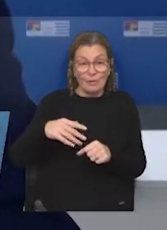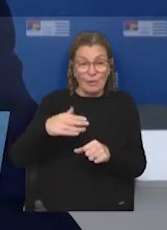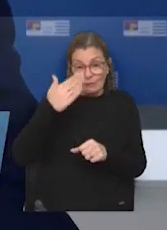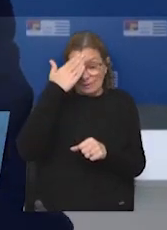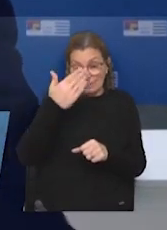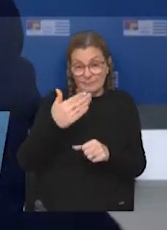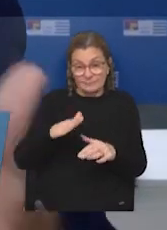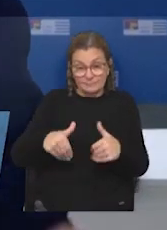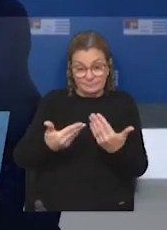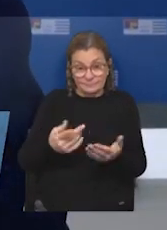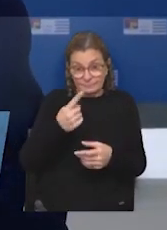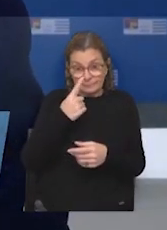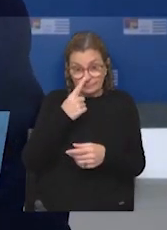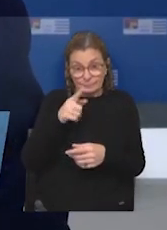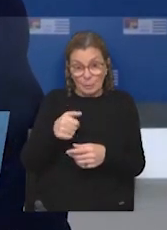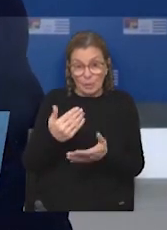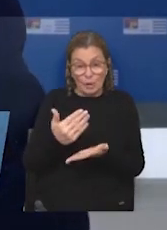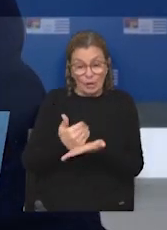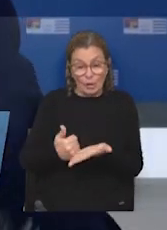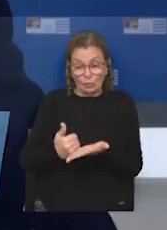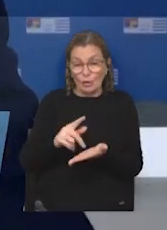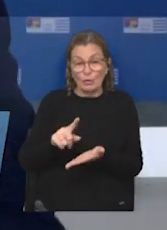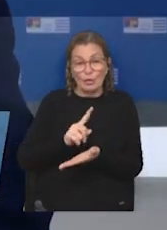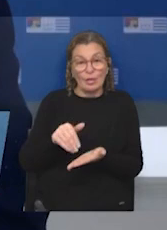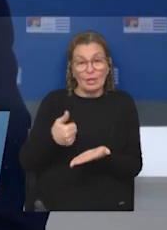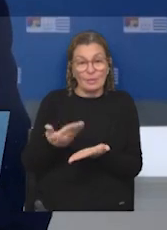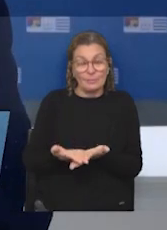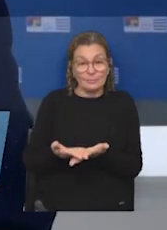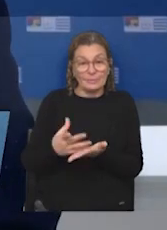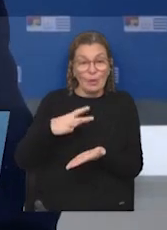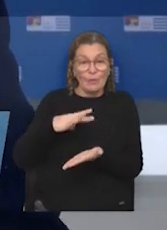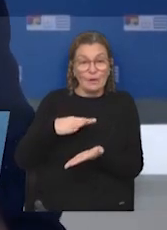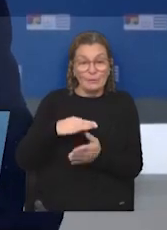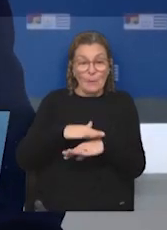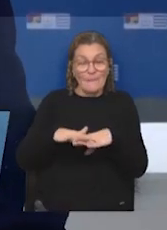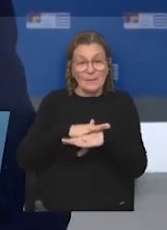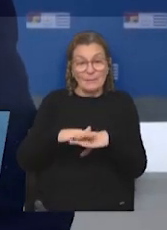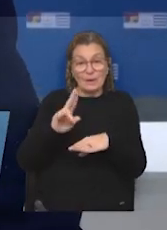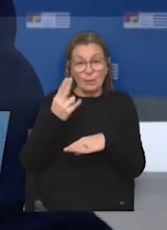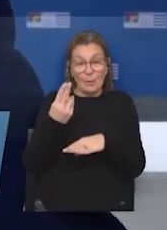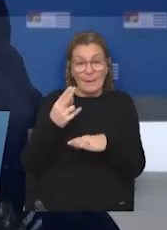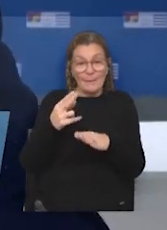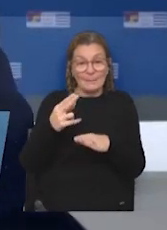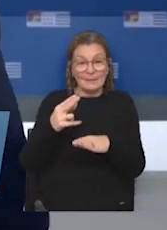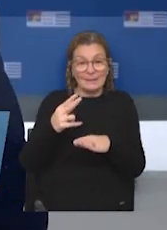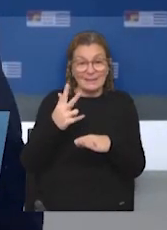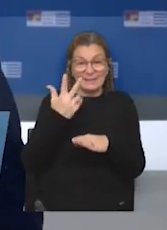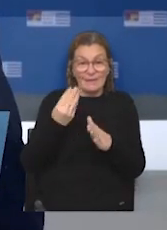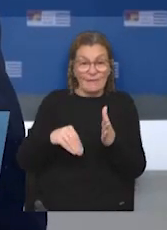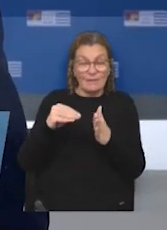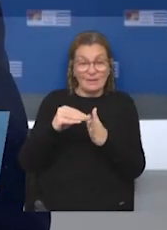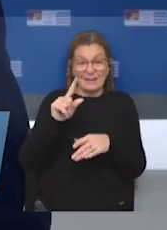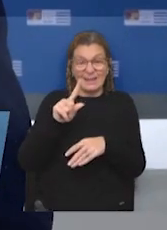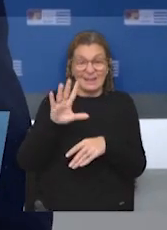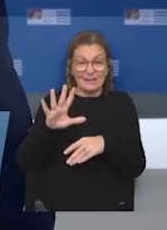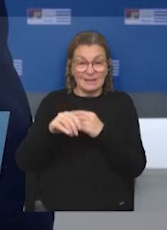en junio que luego no se descontó con lo cual la jubilación mínima en Uruguay la pensión mínima se triplicó en 15